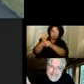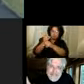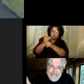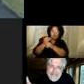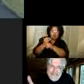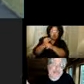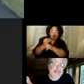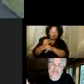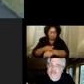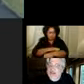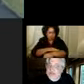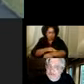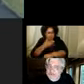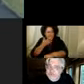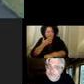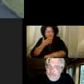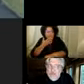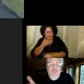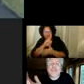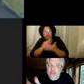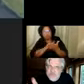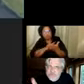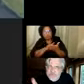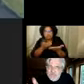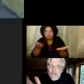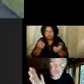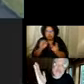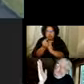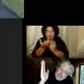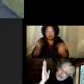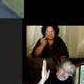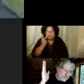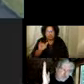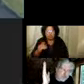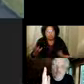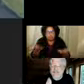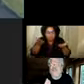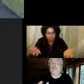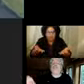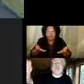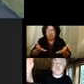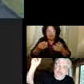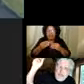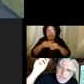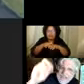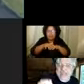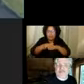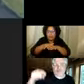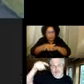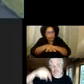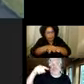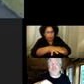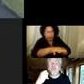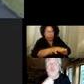hay racismo sistemático que existe en nuestra sociedad. Así es. Y es algo que se